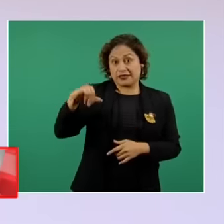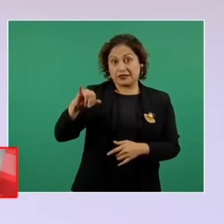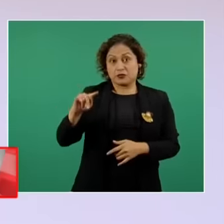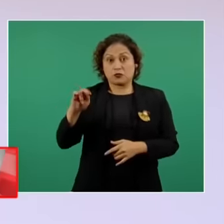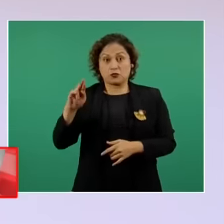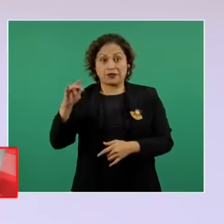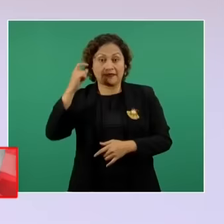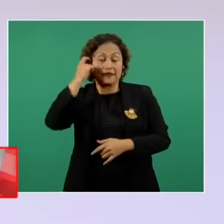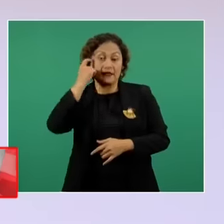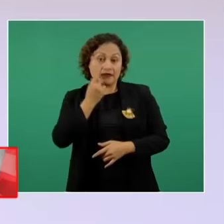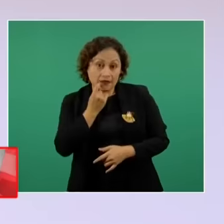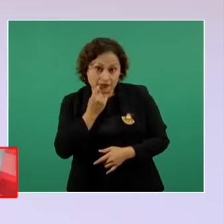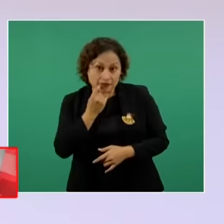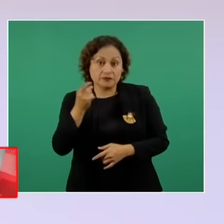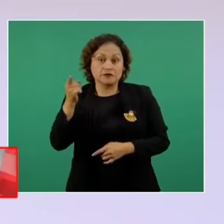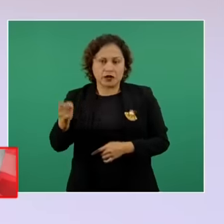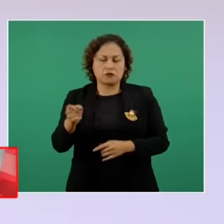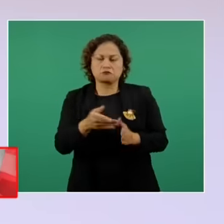el consumador,